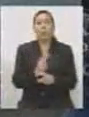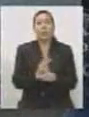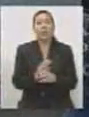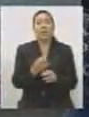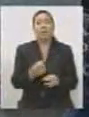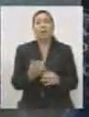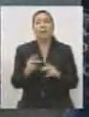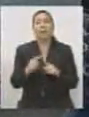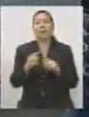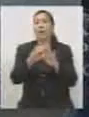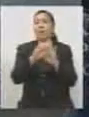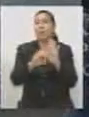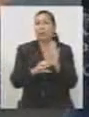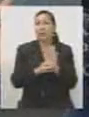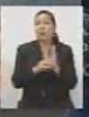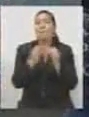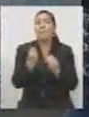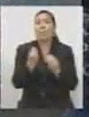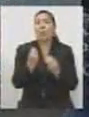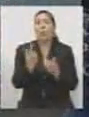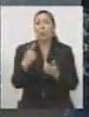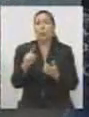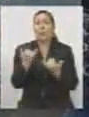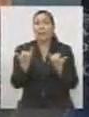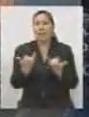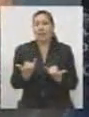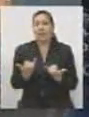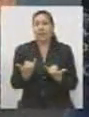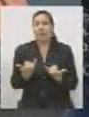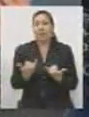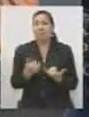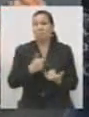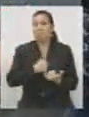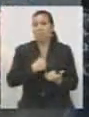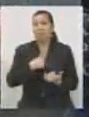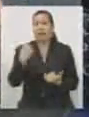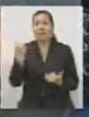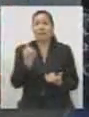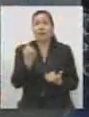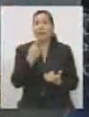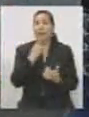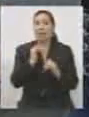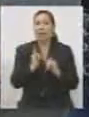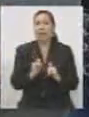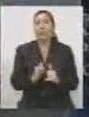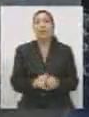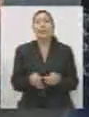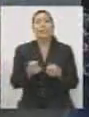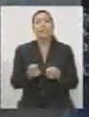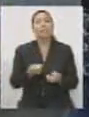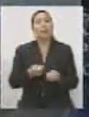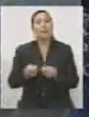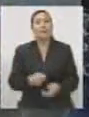y la credibilidad del Tribunal Constitucional por una situación como esta, que yo mismo he sido el primero en instar. Existen